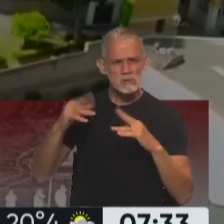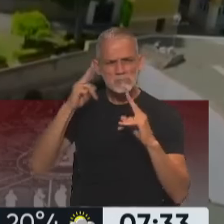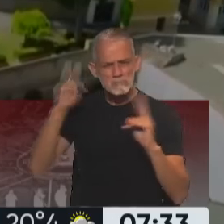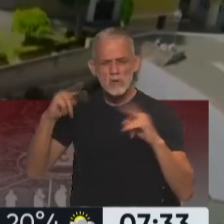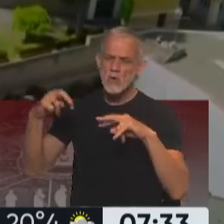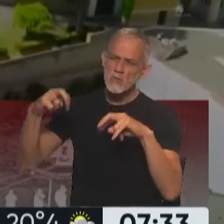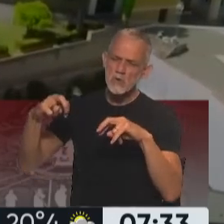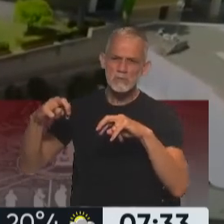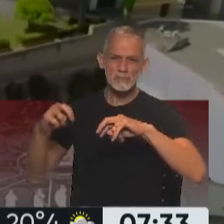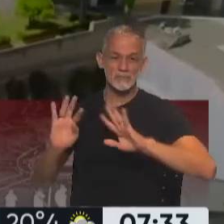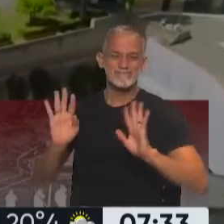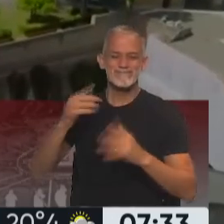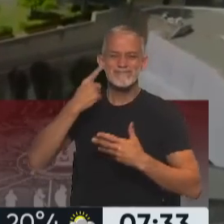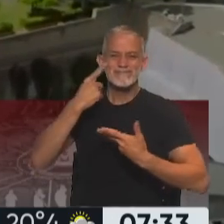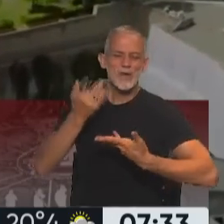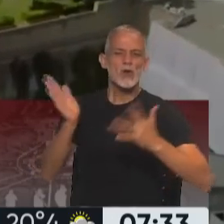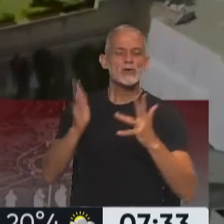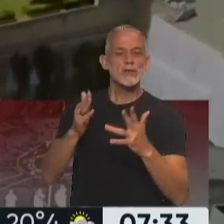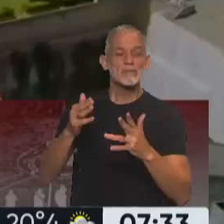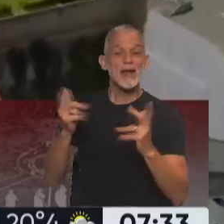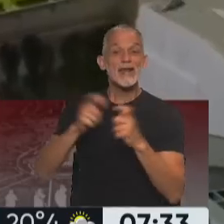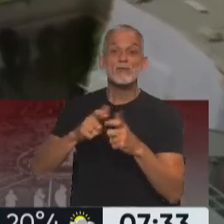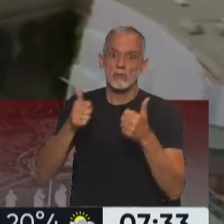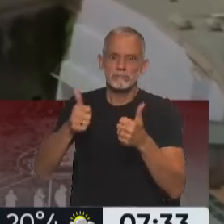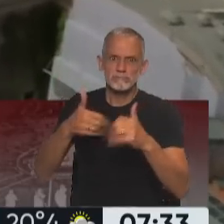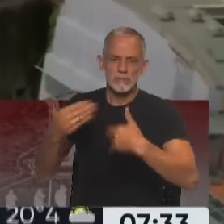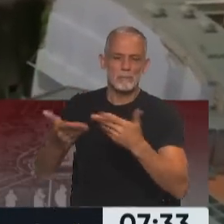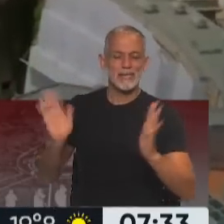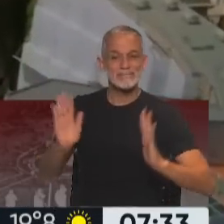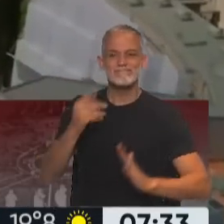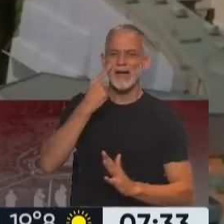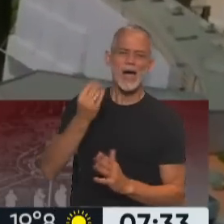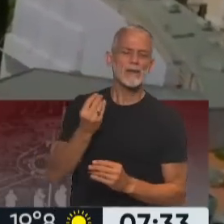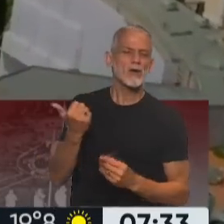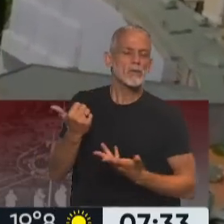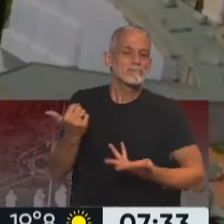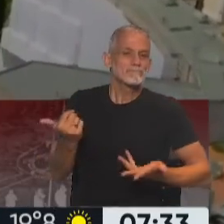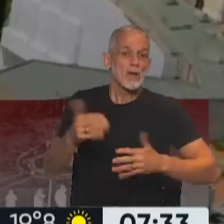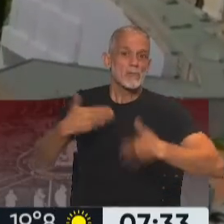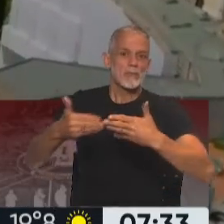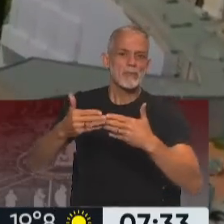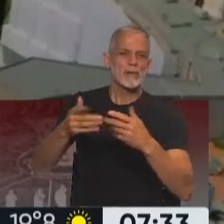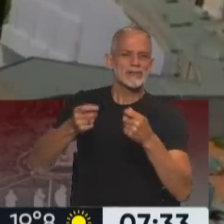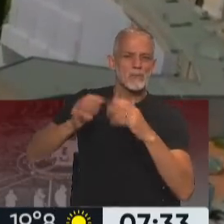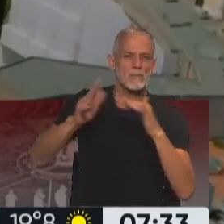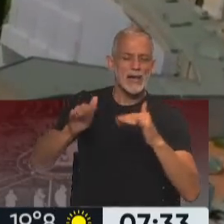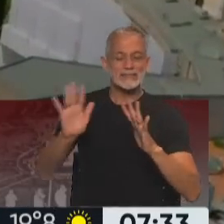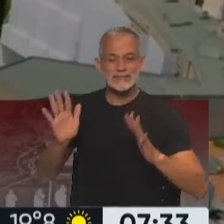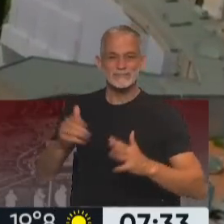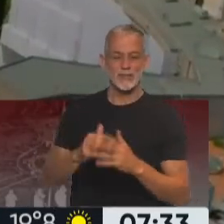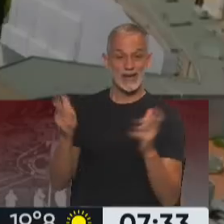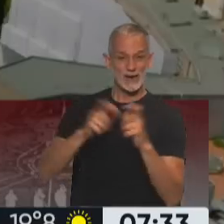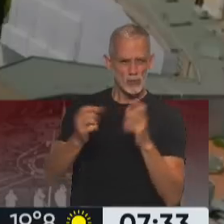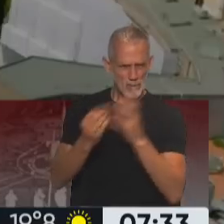repito, hasta ahora lo único que se conoce es que fue muy productiva. Veremos si esto se refleja después en un avance en la negociación. Claro, ¿Leticia una reunión esta